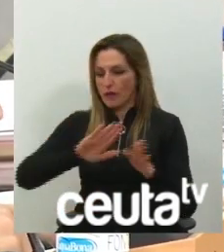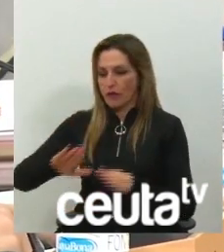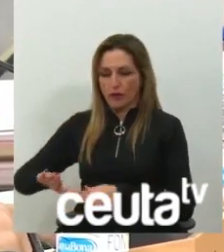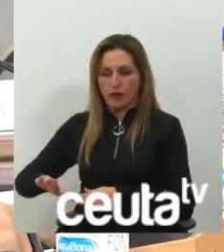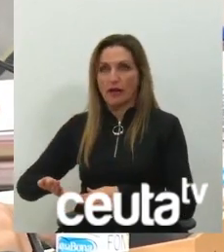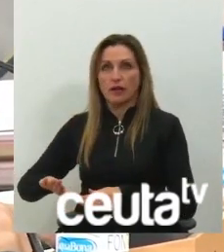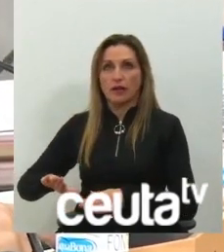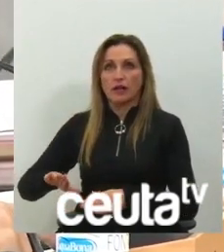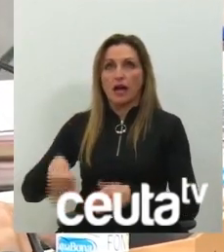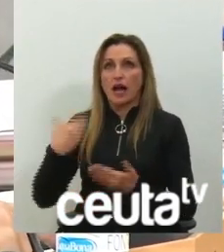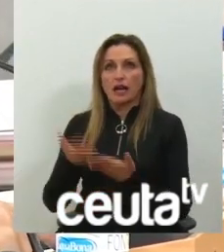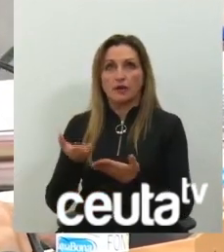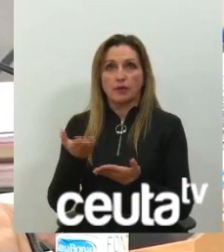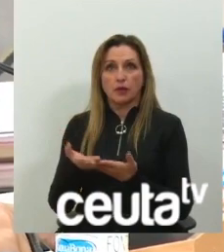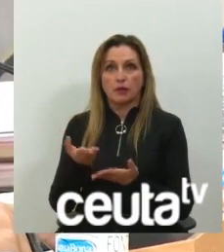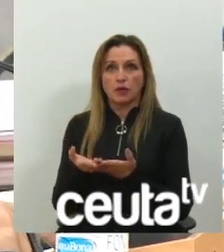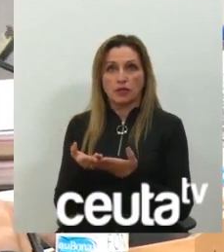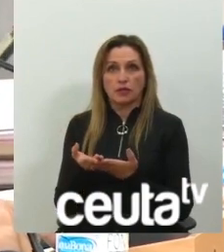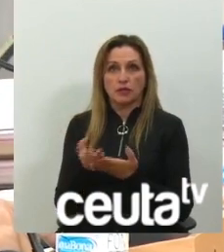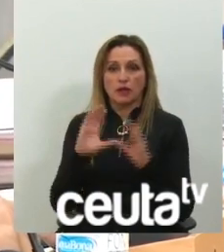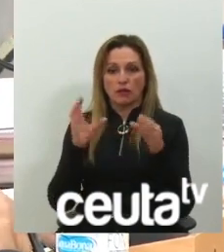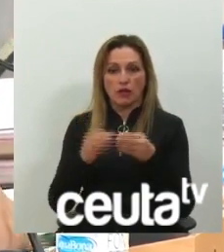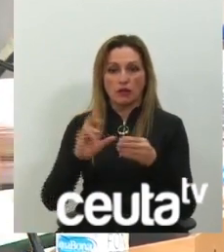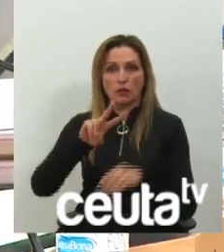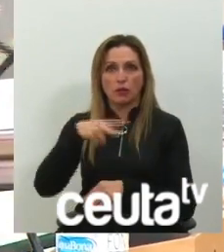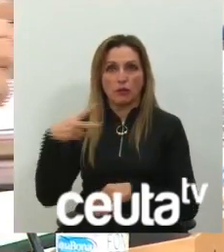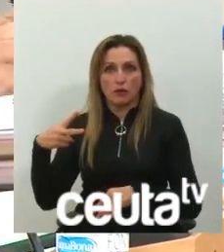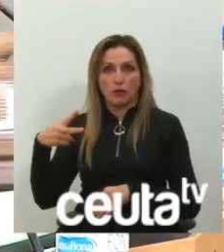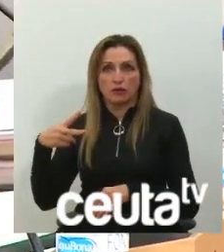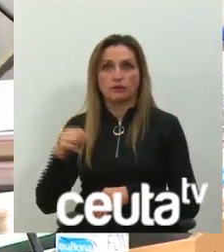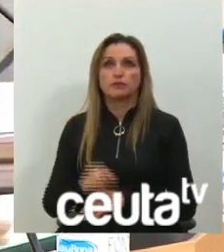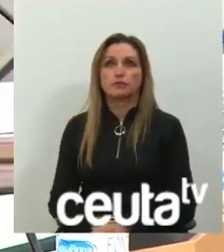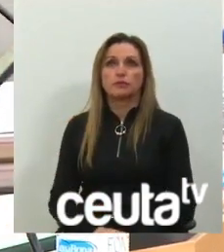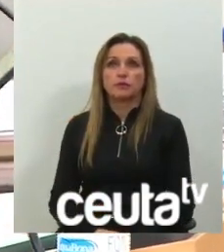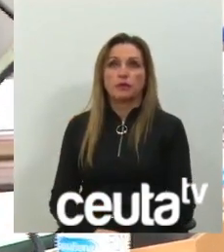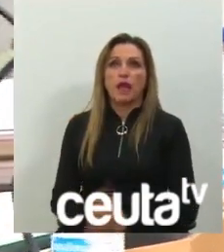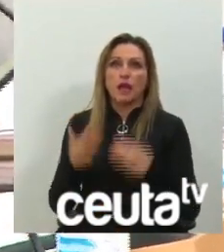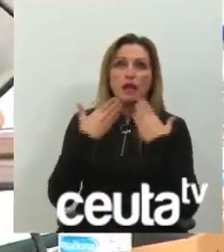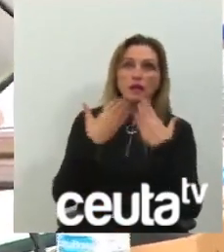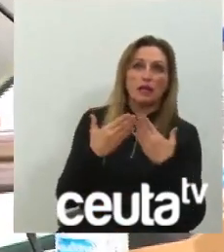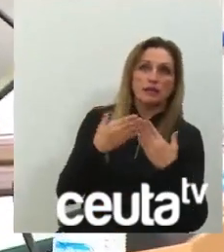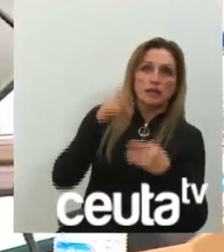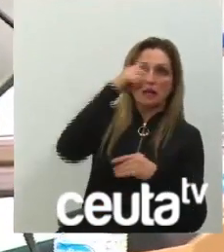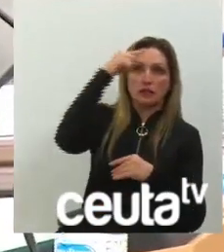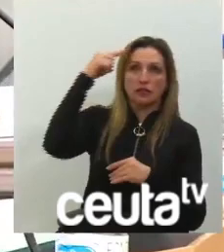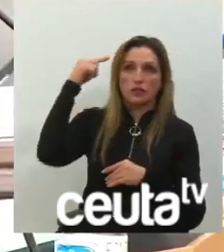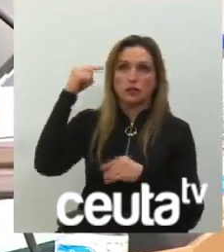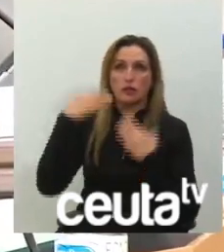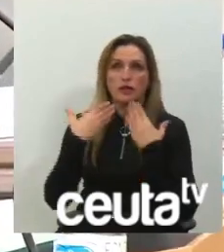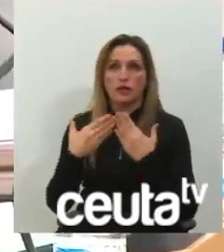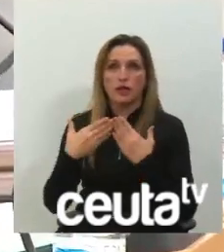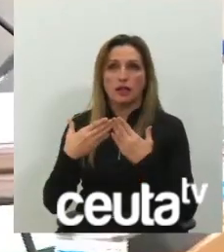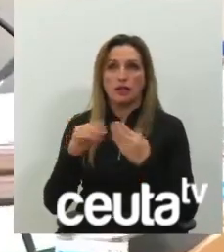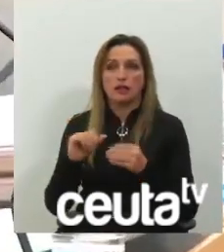absurda la propuesta del grupo vox gracias al señor ron tome el señor verdejo